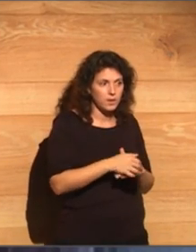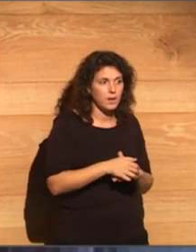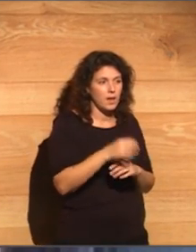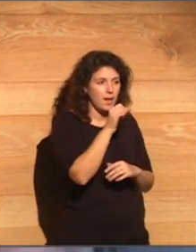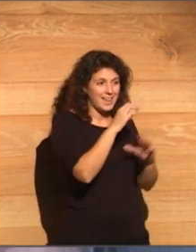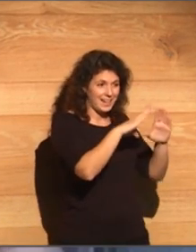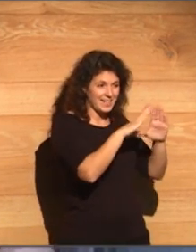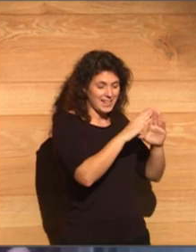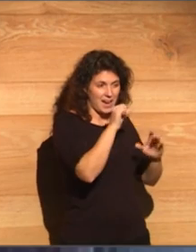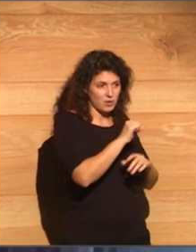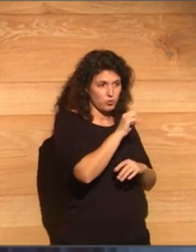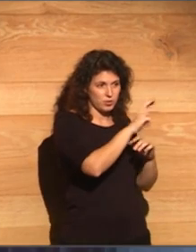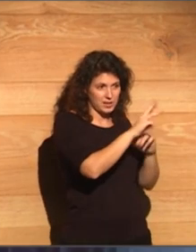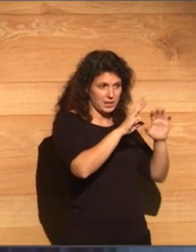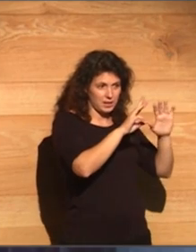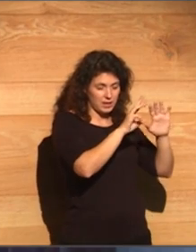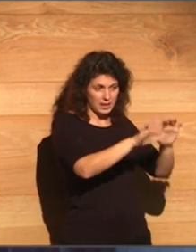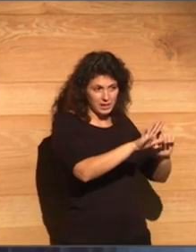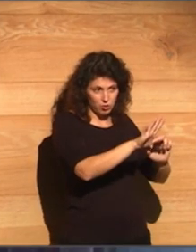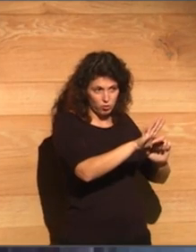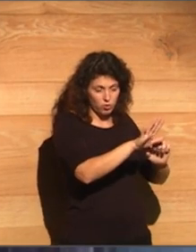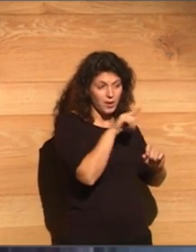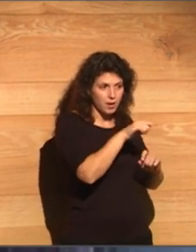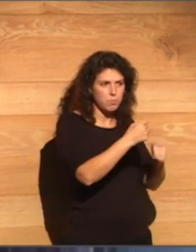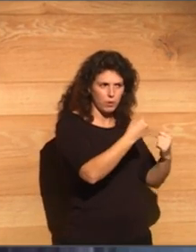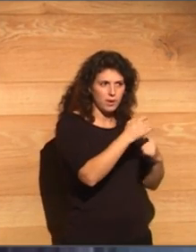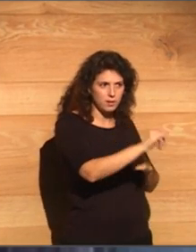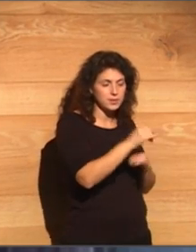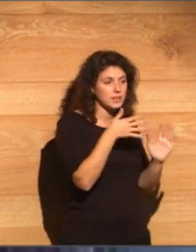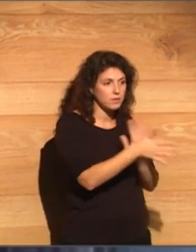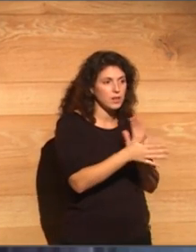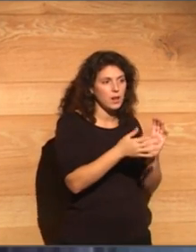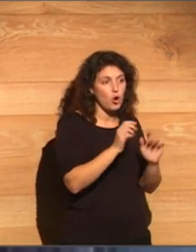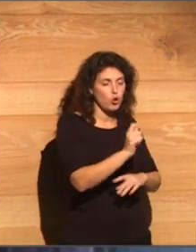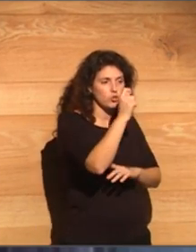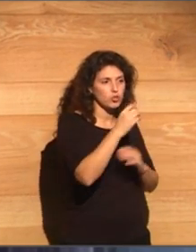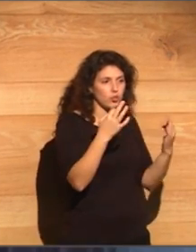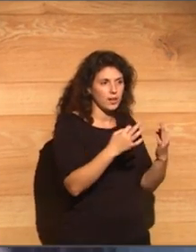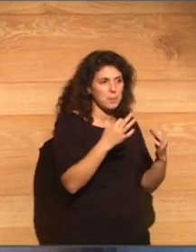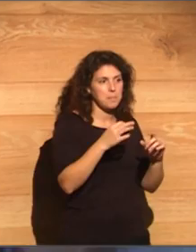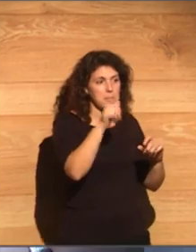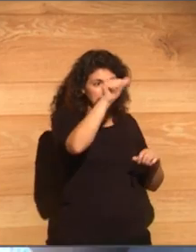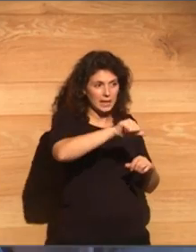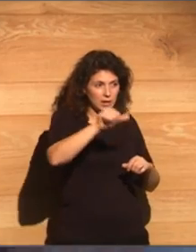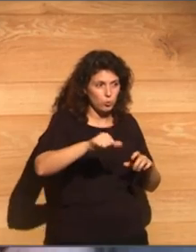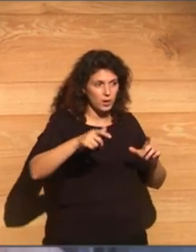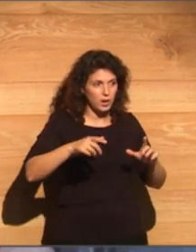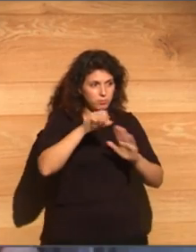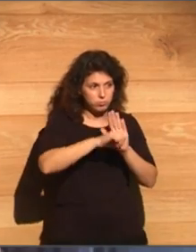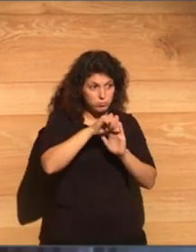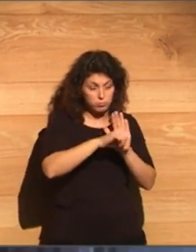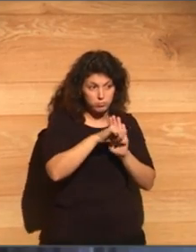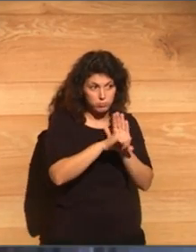poder, se opuso mucho, lo cual consiguió que los 4 meses que estuvo la película en cartel tuviera